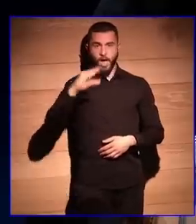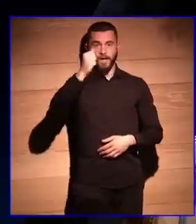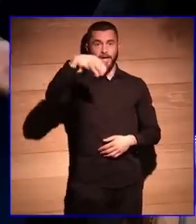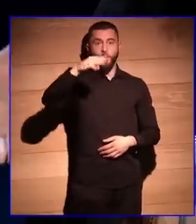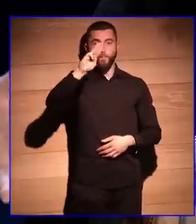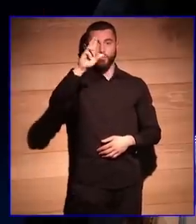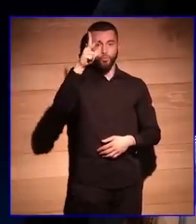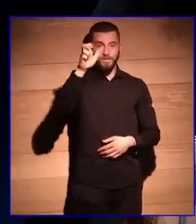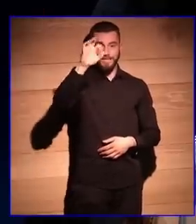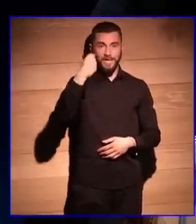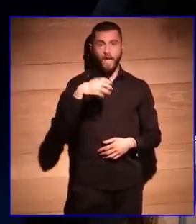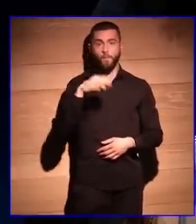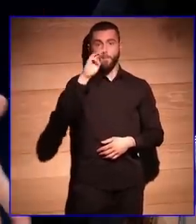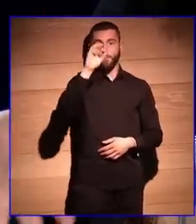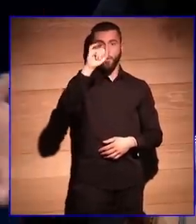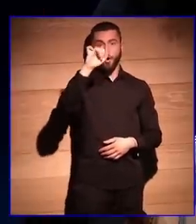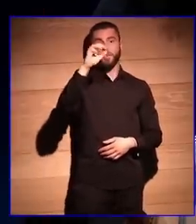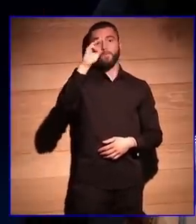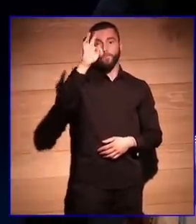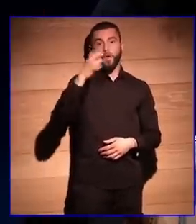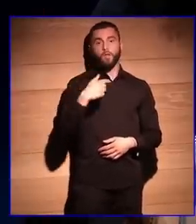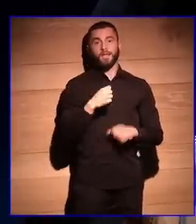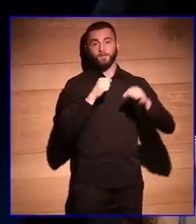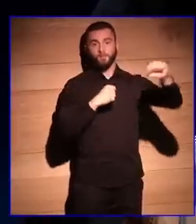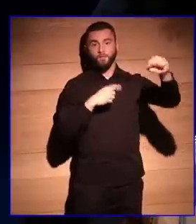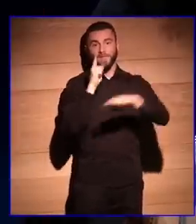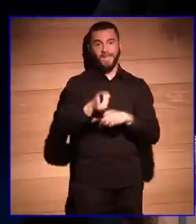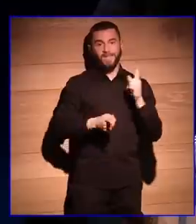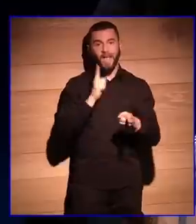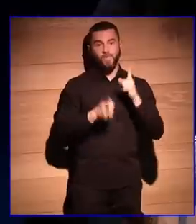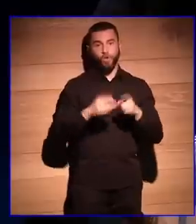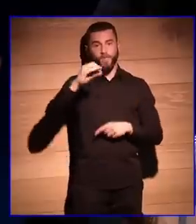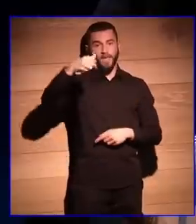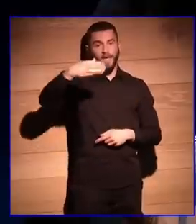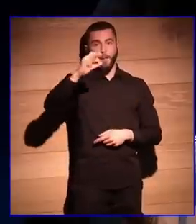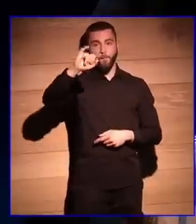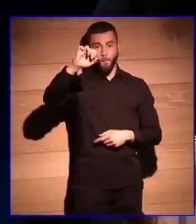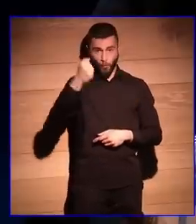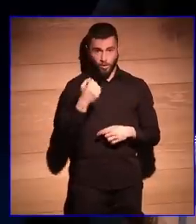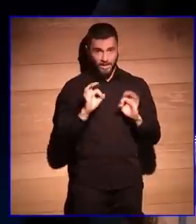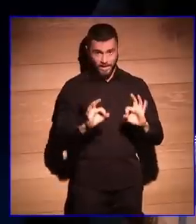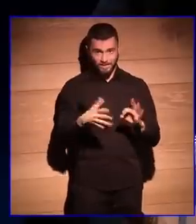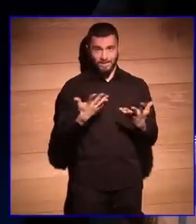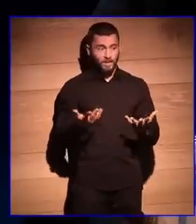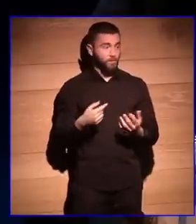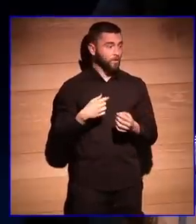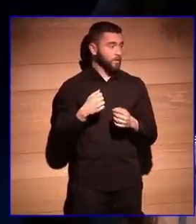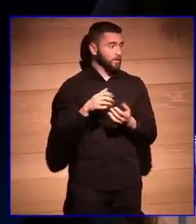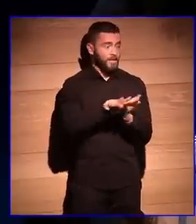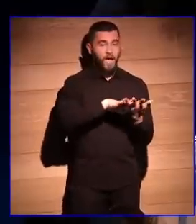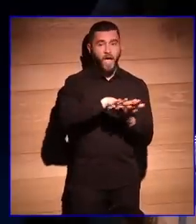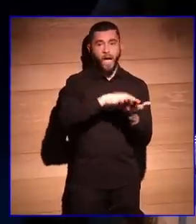Entonces, Pol Pot es el dictador comunista de Camboya, y entonces empieza a matar gente de